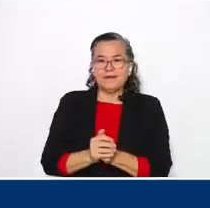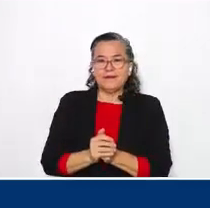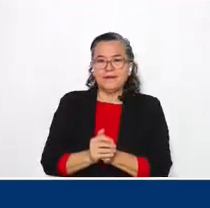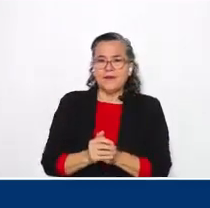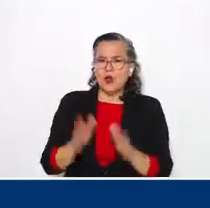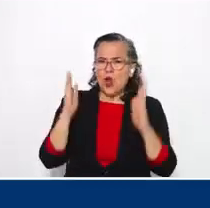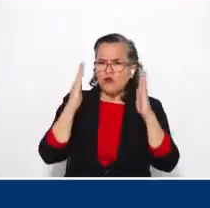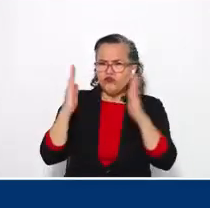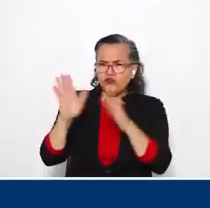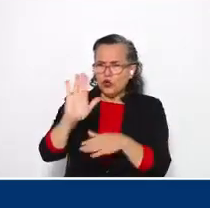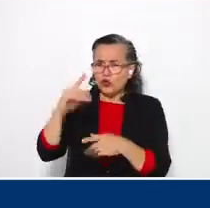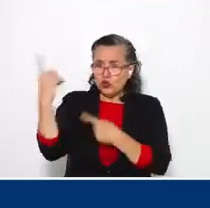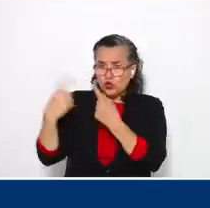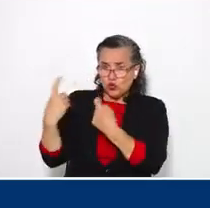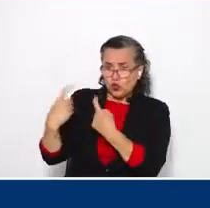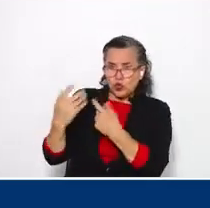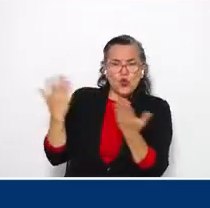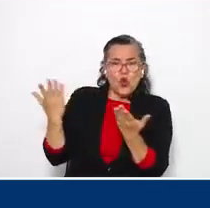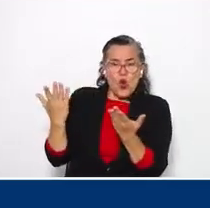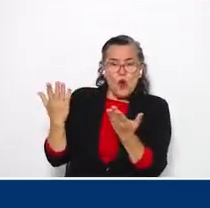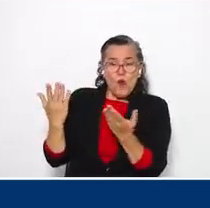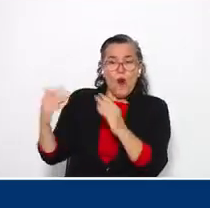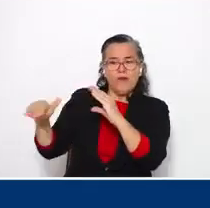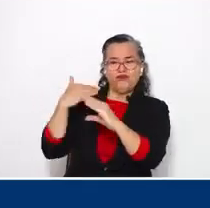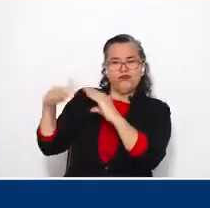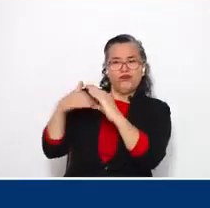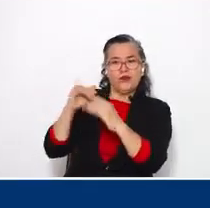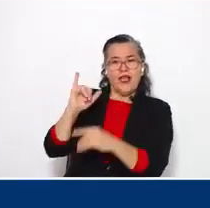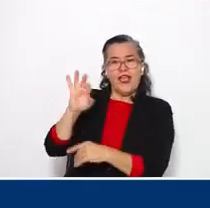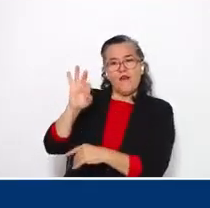Atendemos tus consultas también por medio del correo